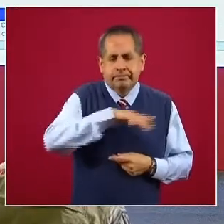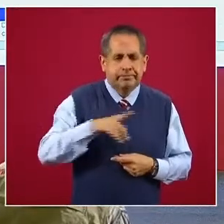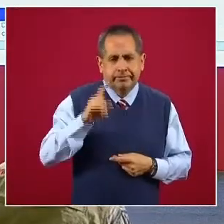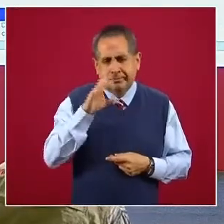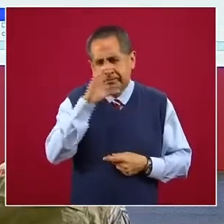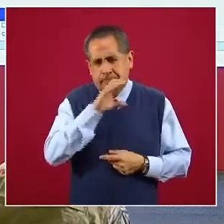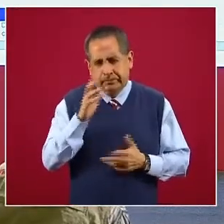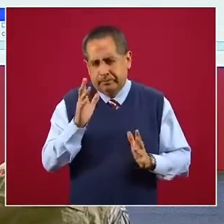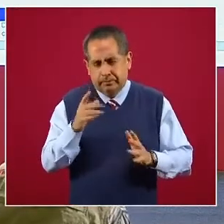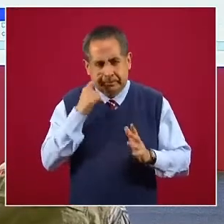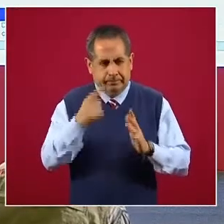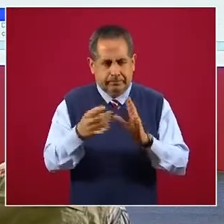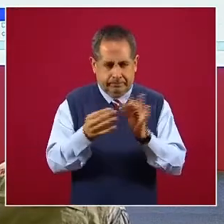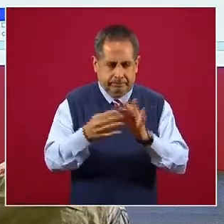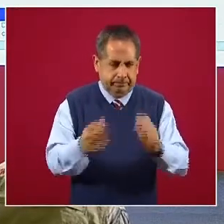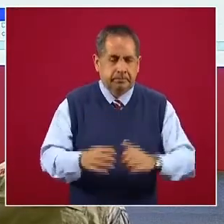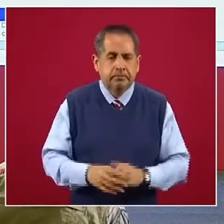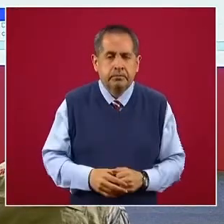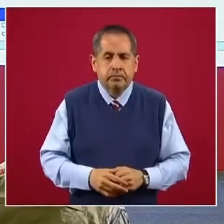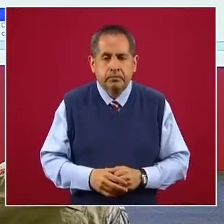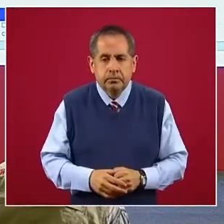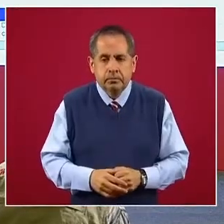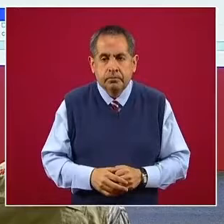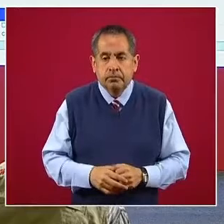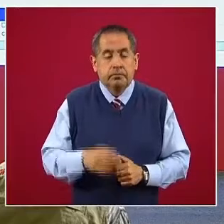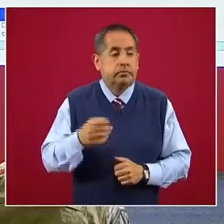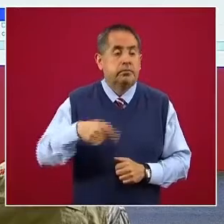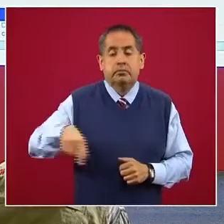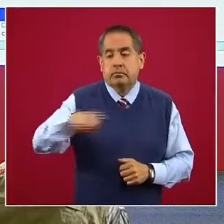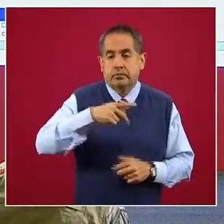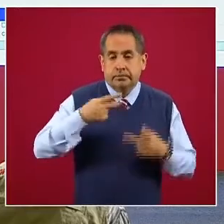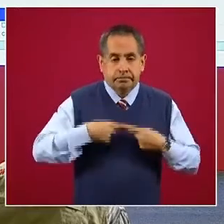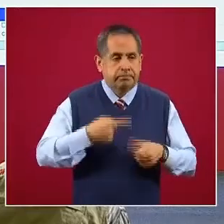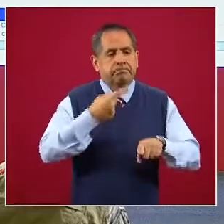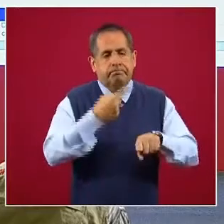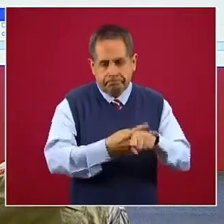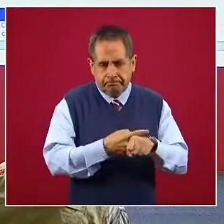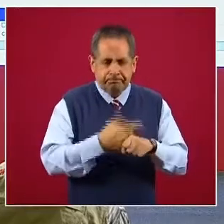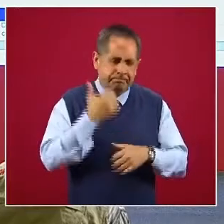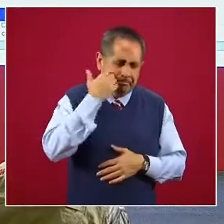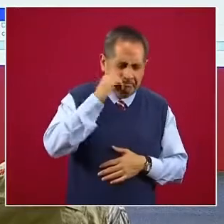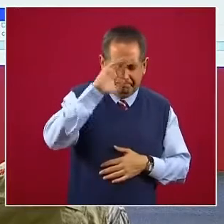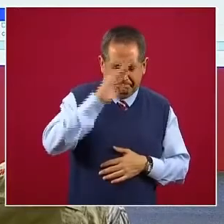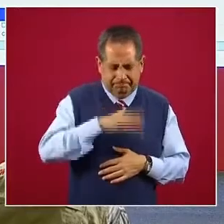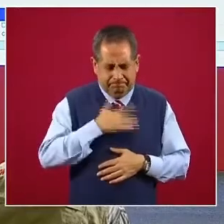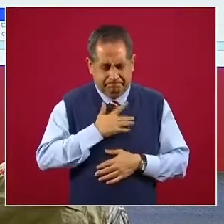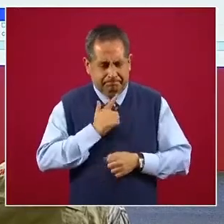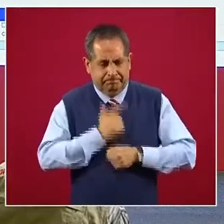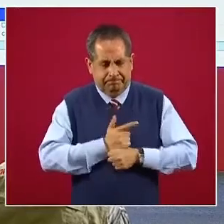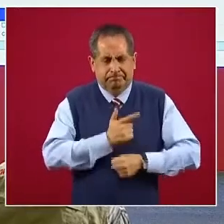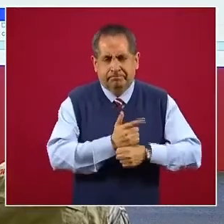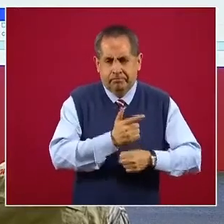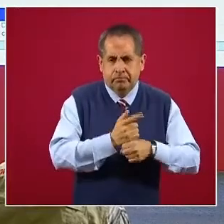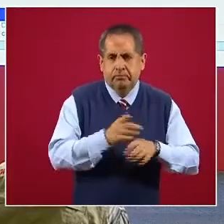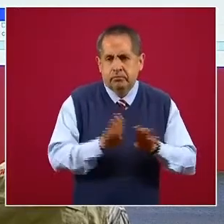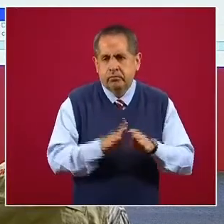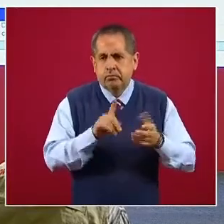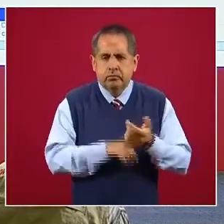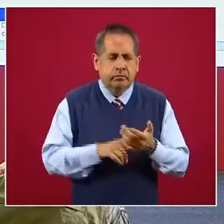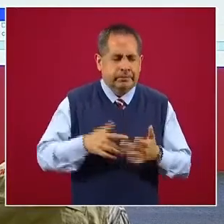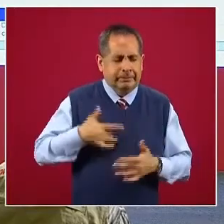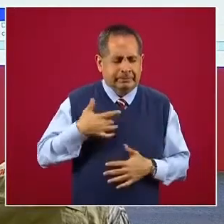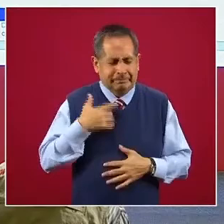están involucradas en esta epidemia. Todos partimos de personas que tienen síntomas, que han sido detectadas por tener